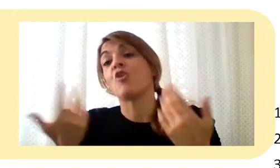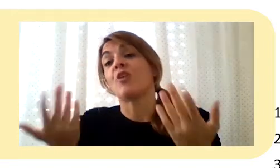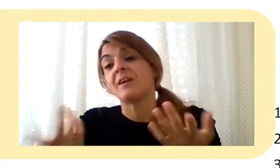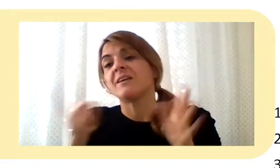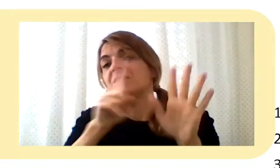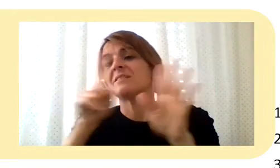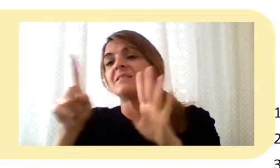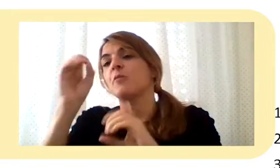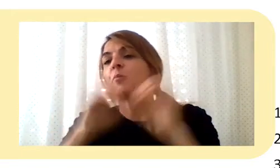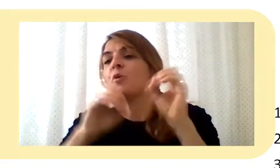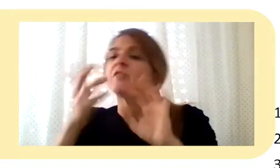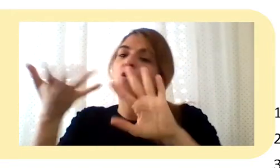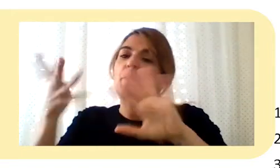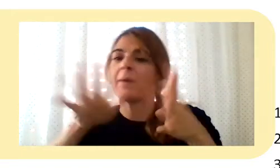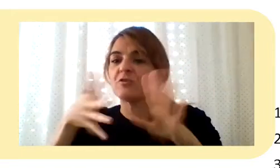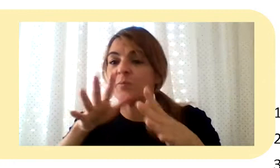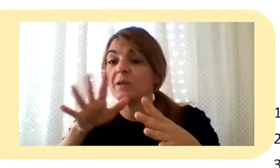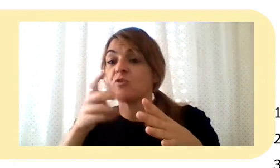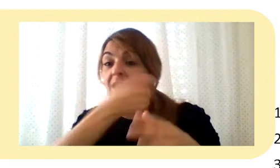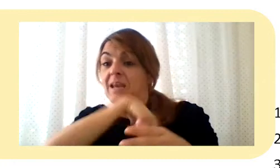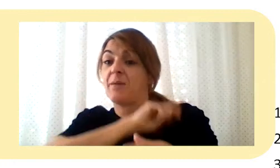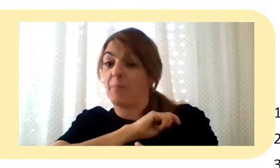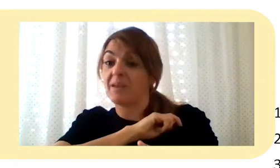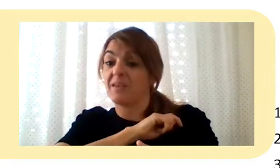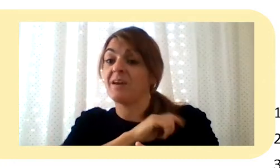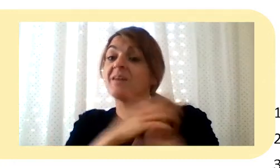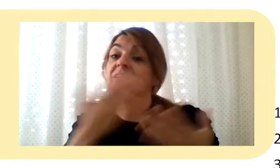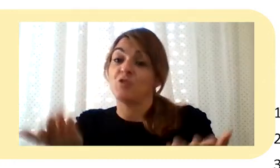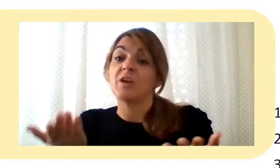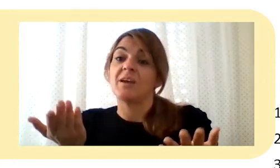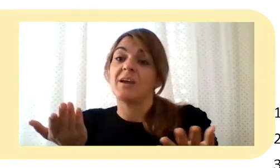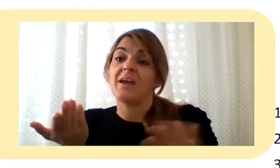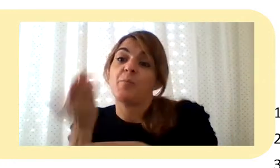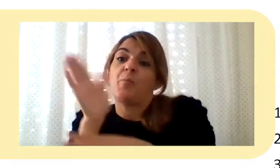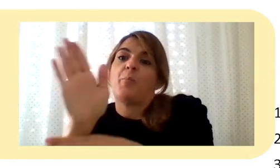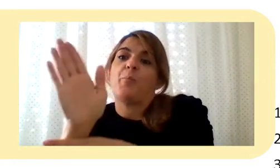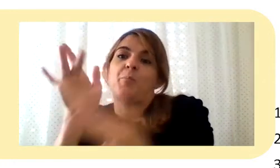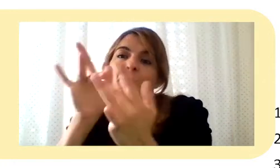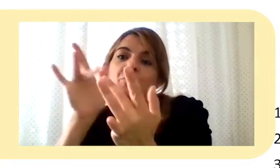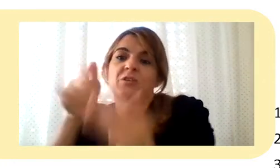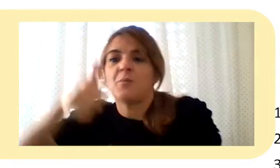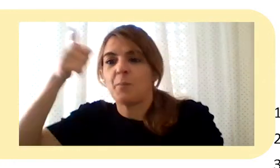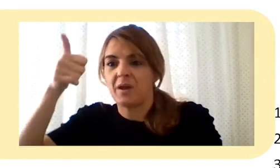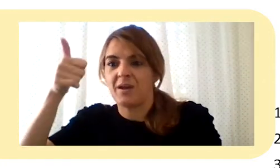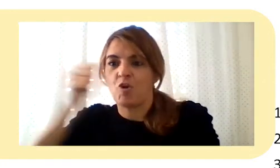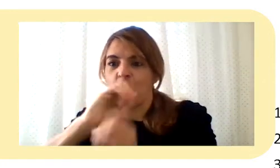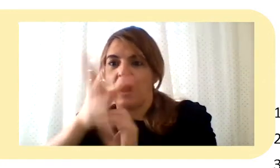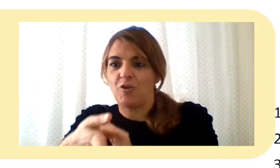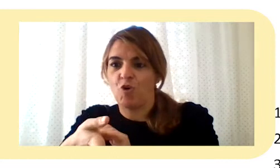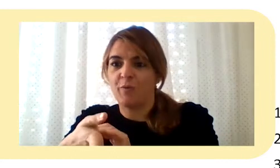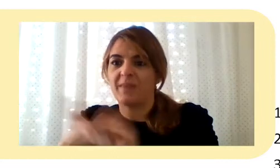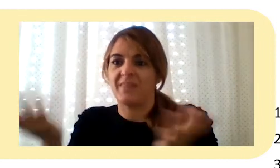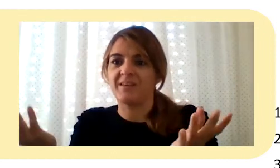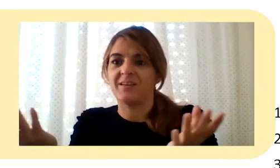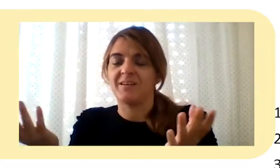Europea promedio como un 70 y tantos %. Por lo tanto, la exposición había sido mayor de mujeres que de hombres dentro de los ámbitos